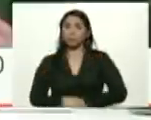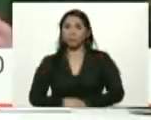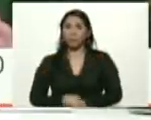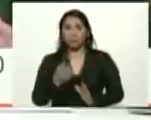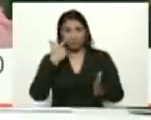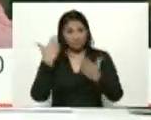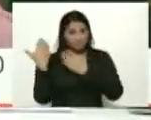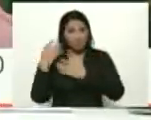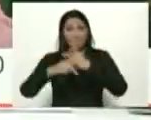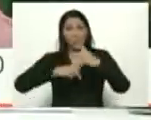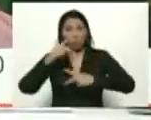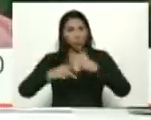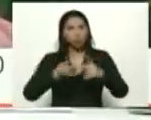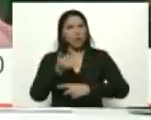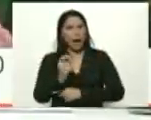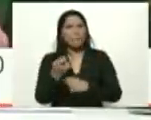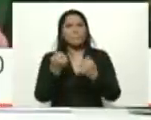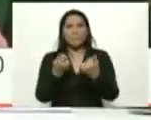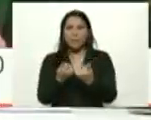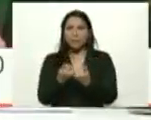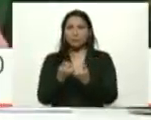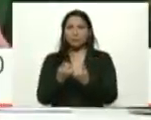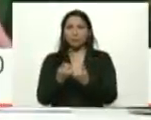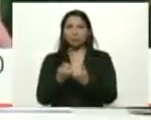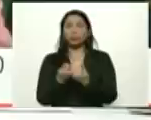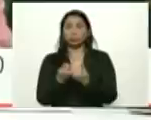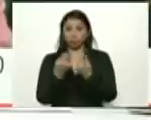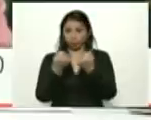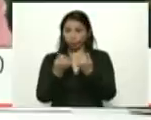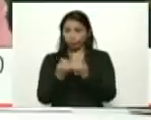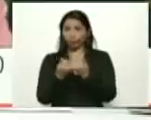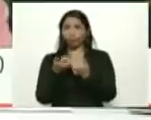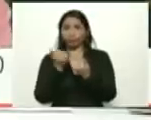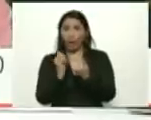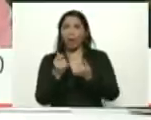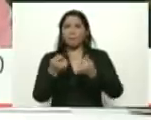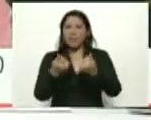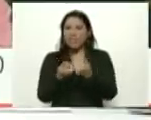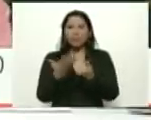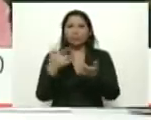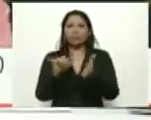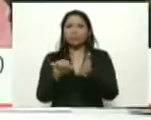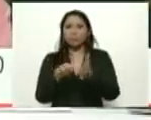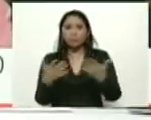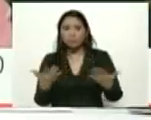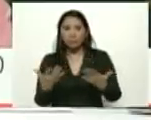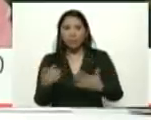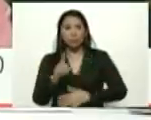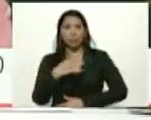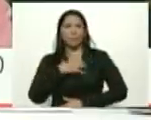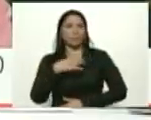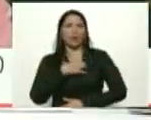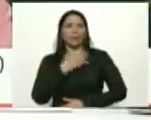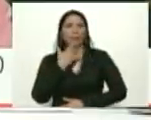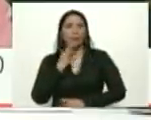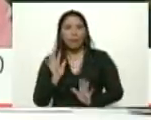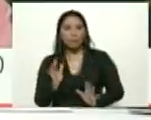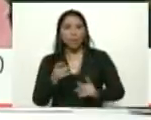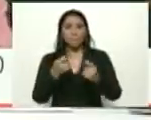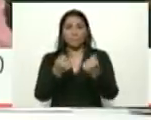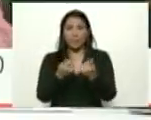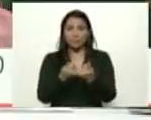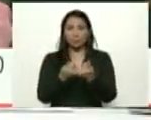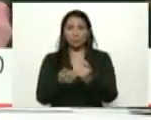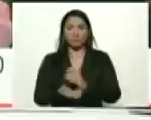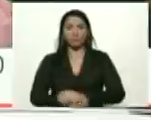ahí donde se produce hay un precio de origen, hay un costo y hay un precio de origen. Y no puede ser que del precio de